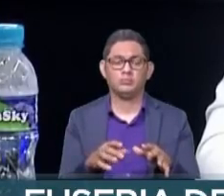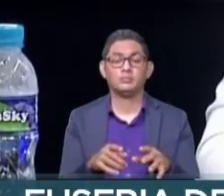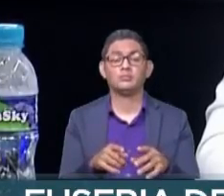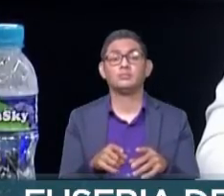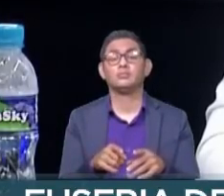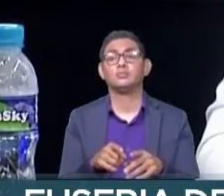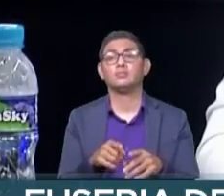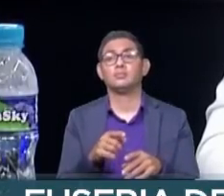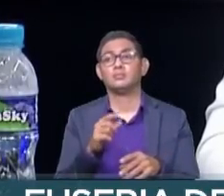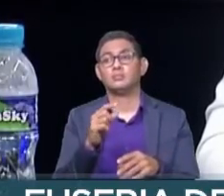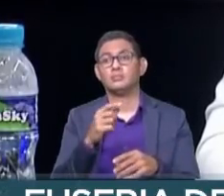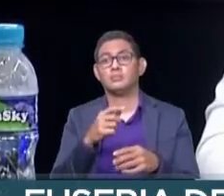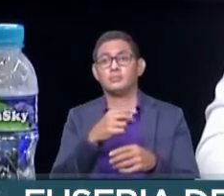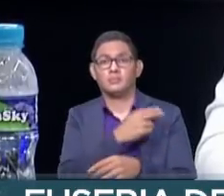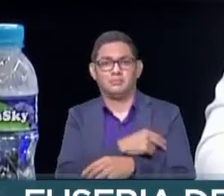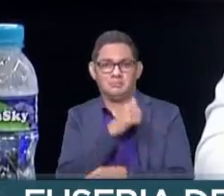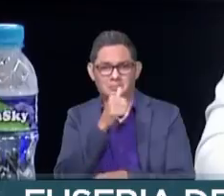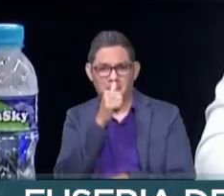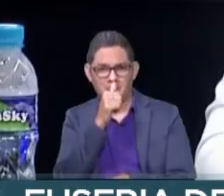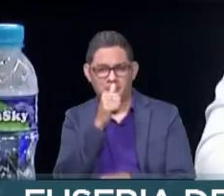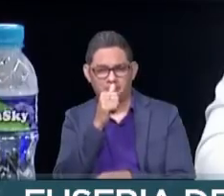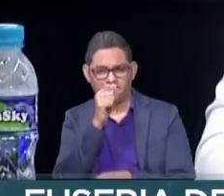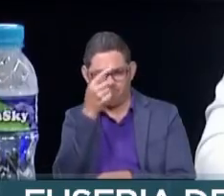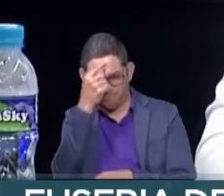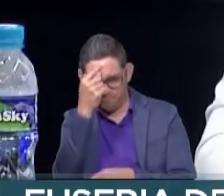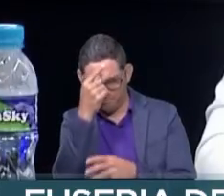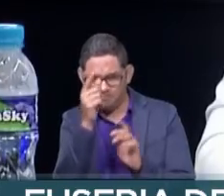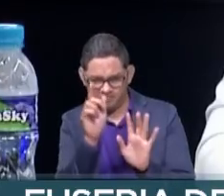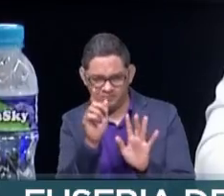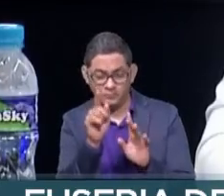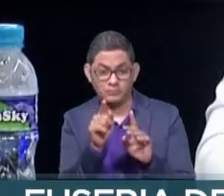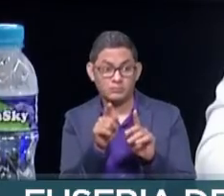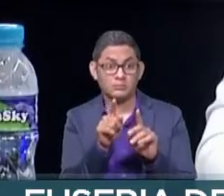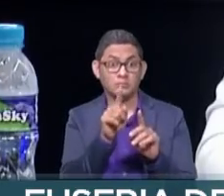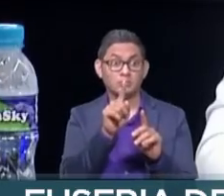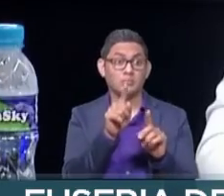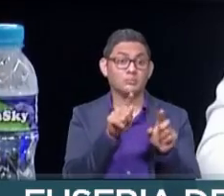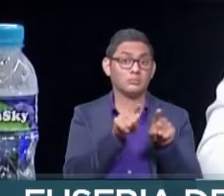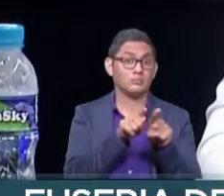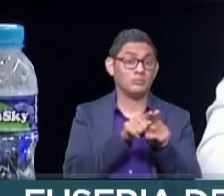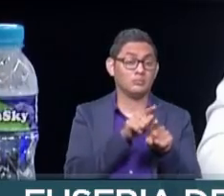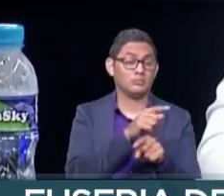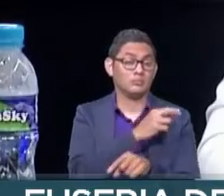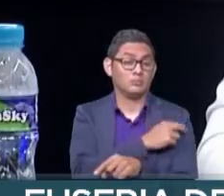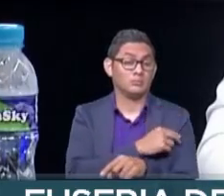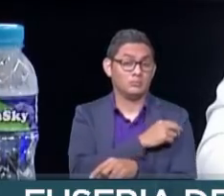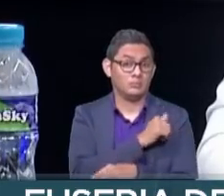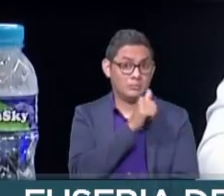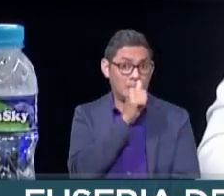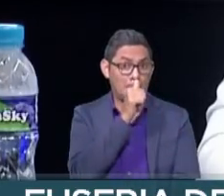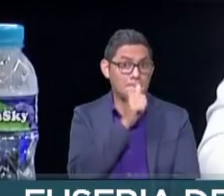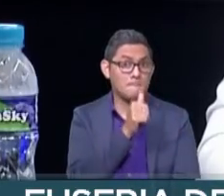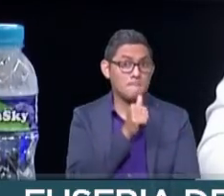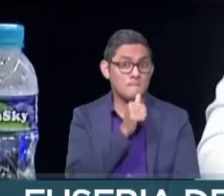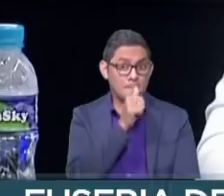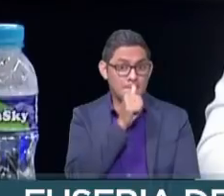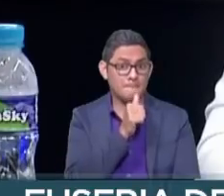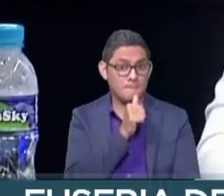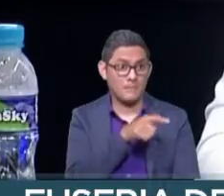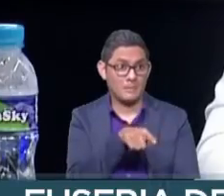sistema público. En cuanto a los trabajadores de la salud del sistema privado,